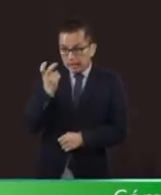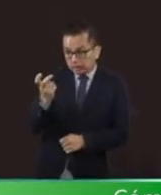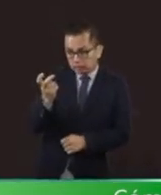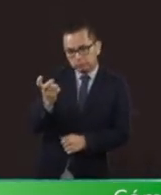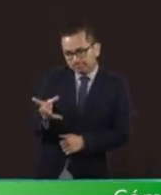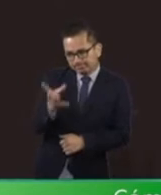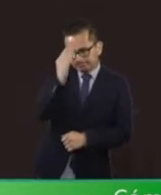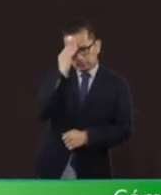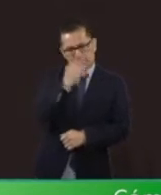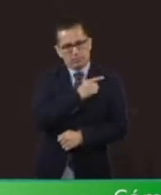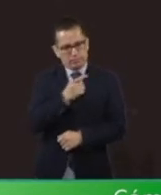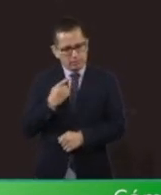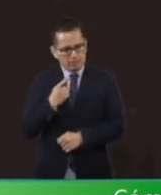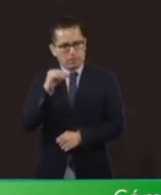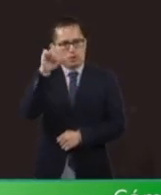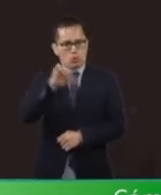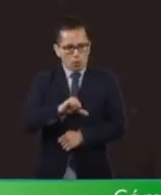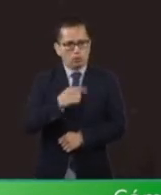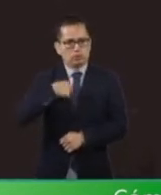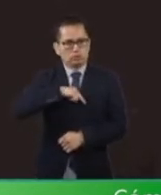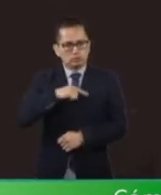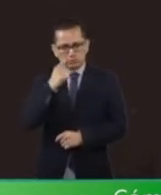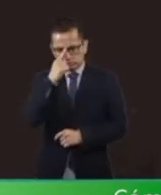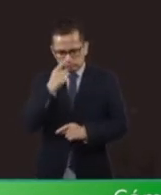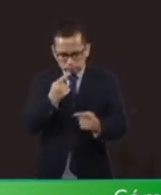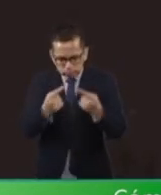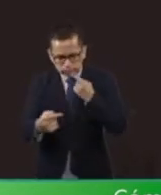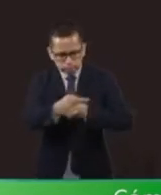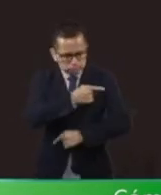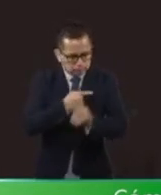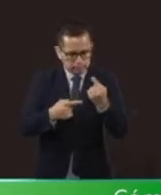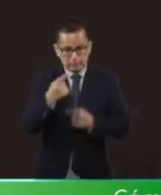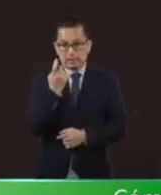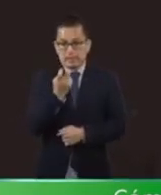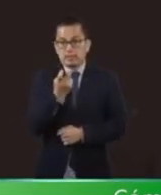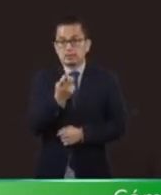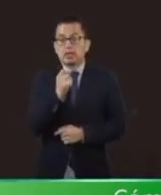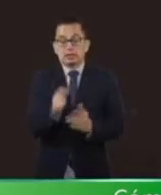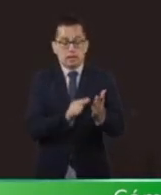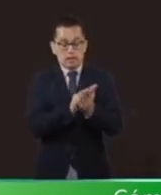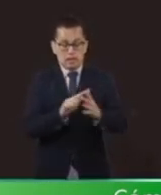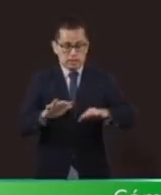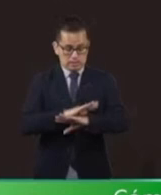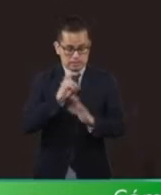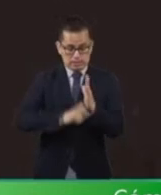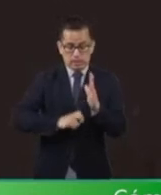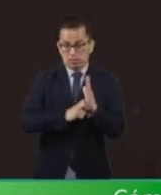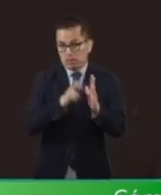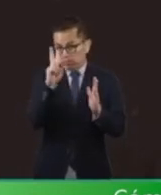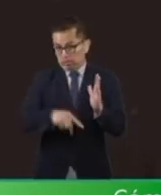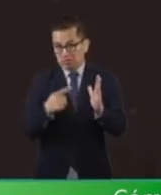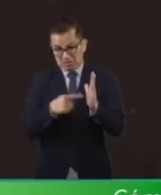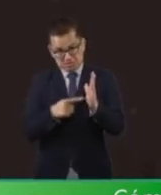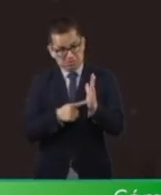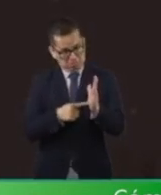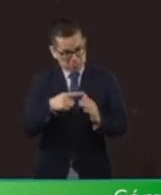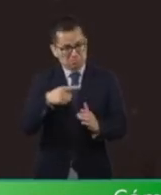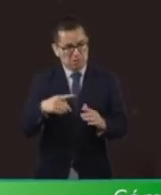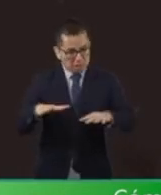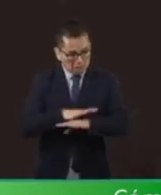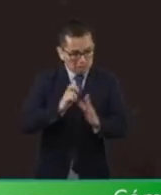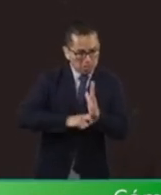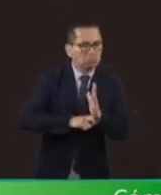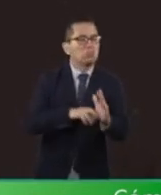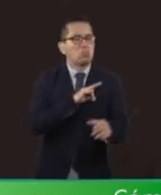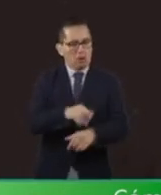cuando discutimos una reforma que pone en peligro la esencia misma de nuestro régimen